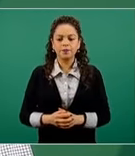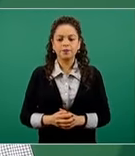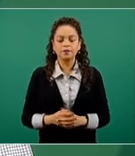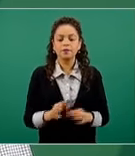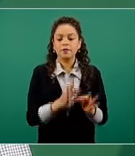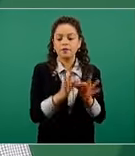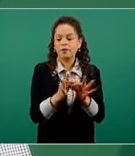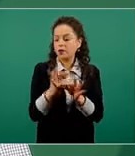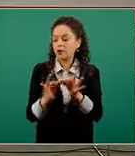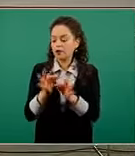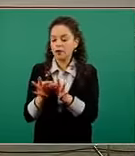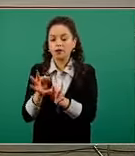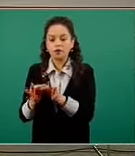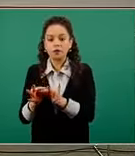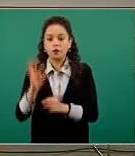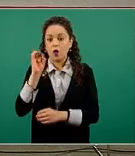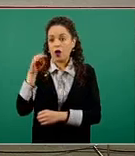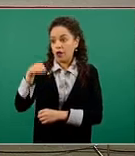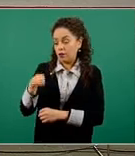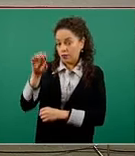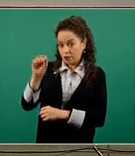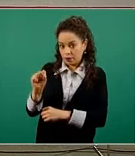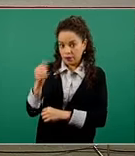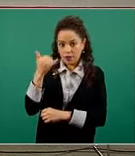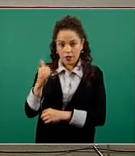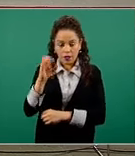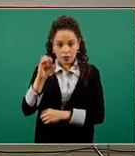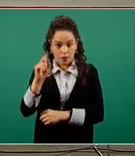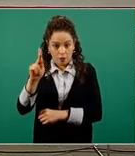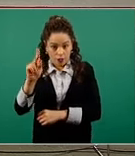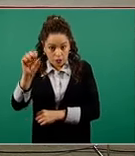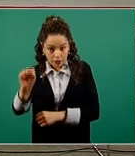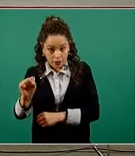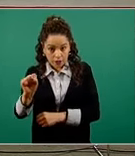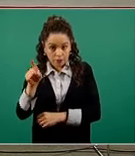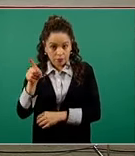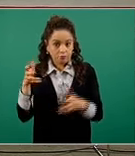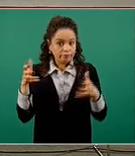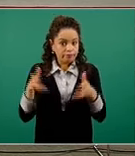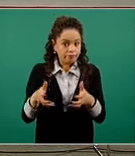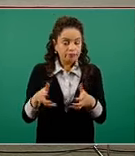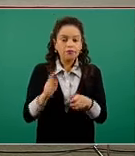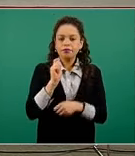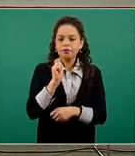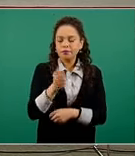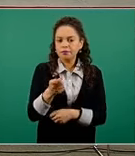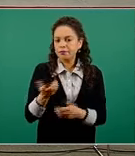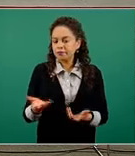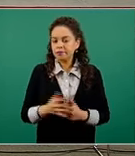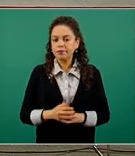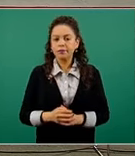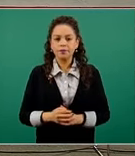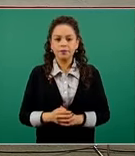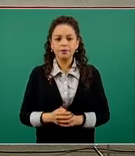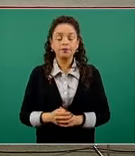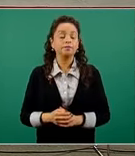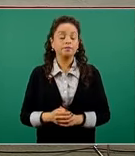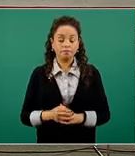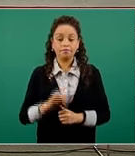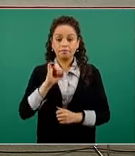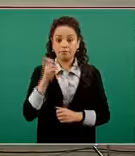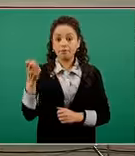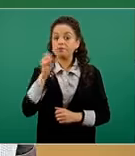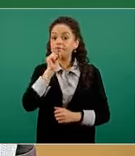puntuales de la Organización Mundial de la Salud y de la Organización Panamericana de la Salud, que es para nuestro efecto el organismo